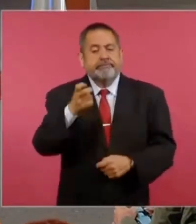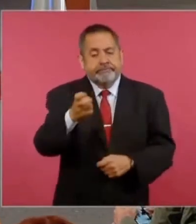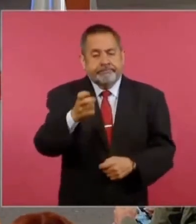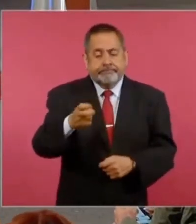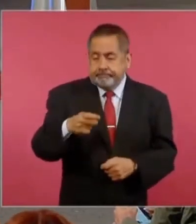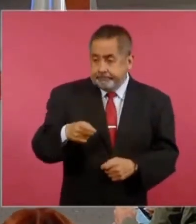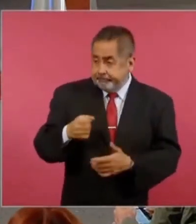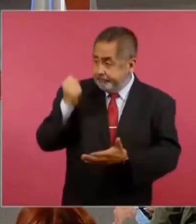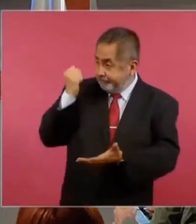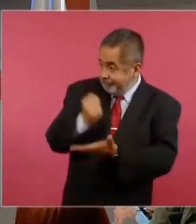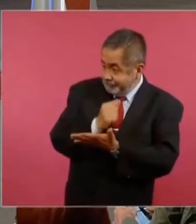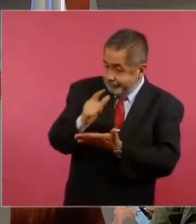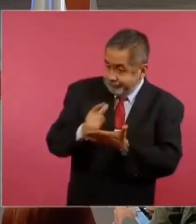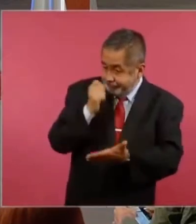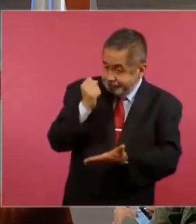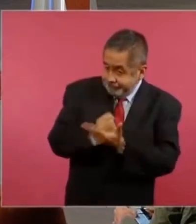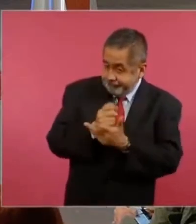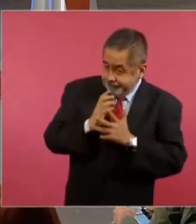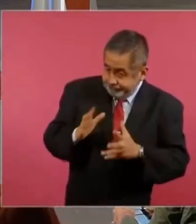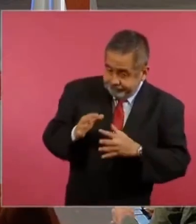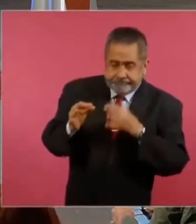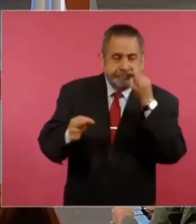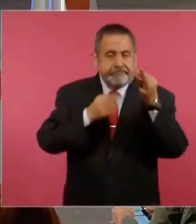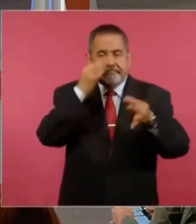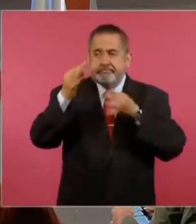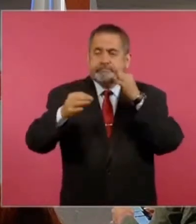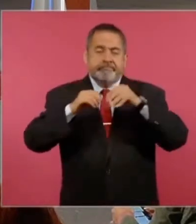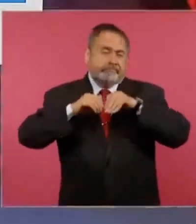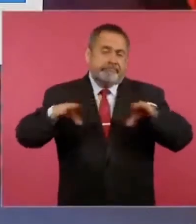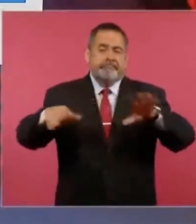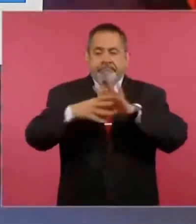una vez que se apruebe la ley, para que